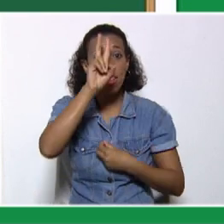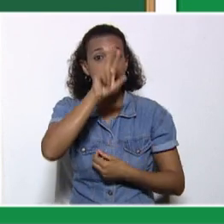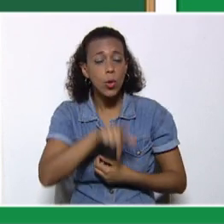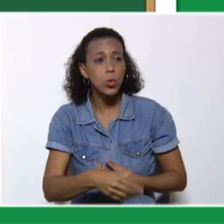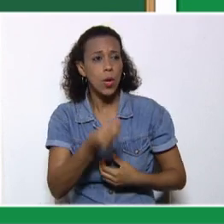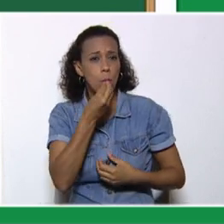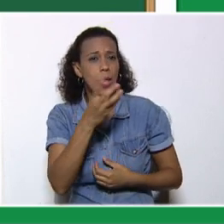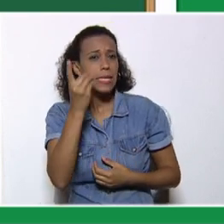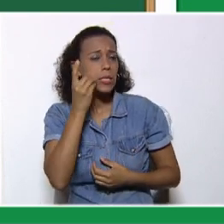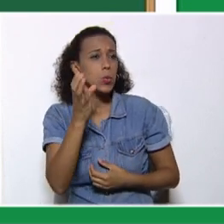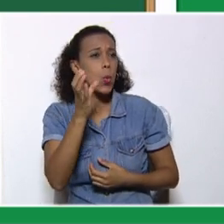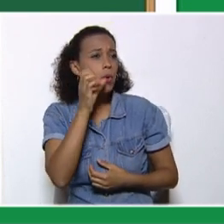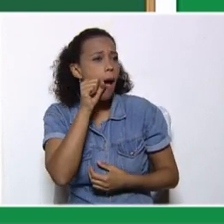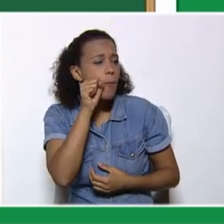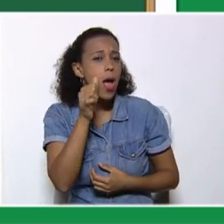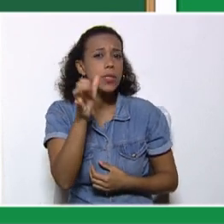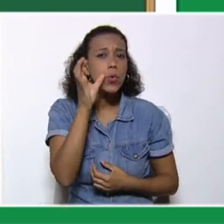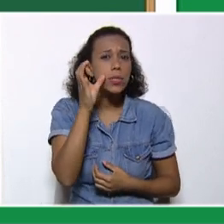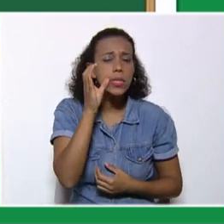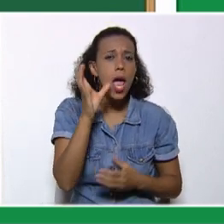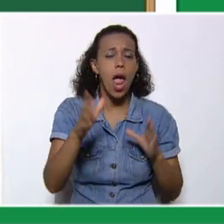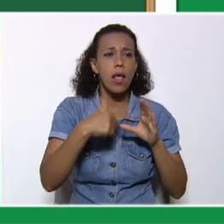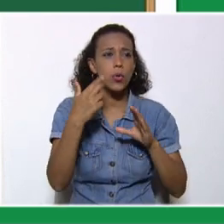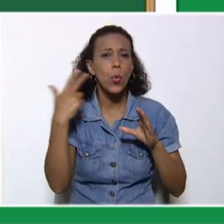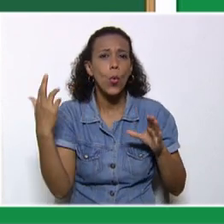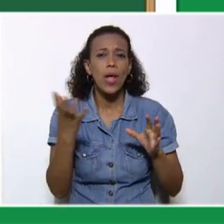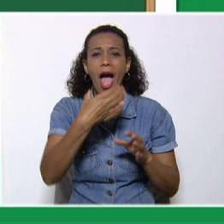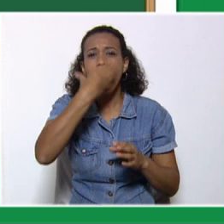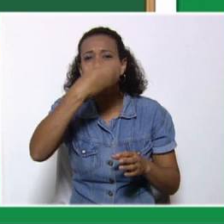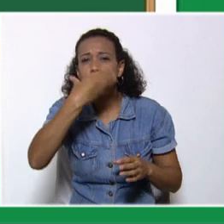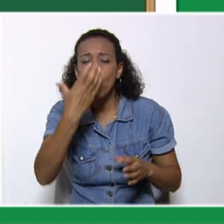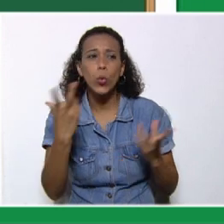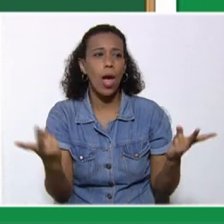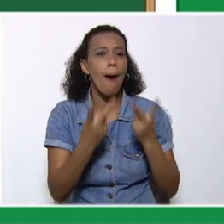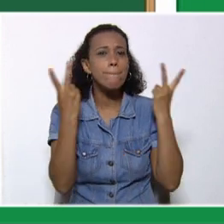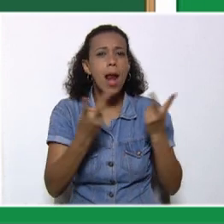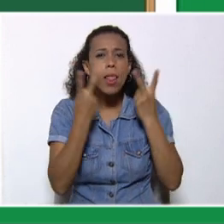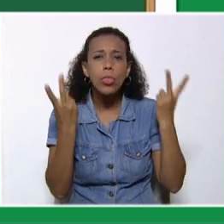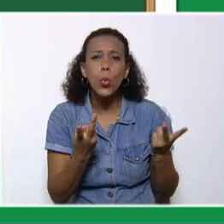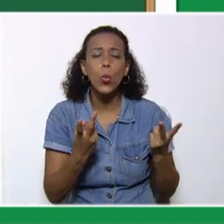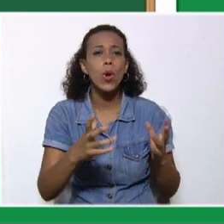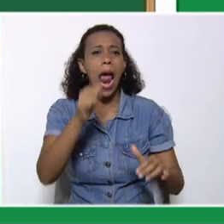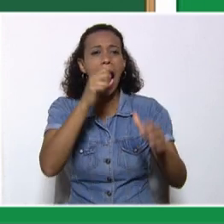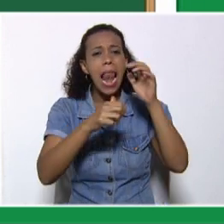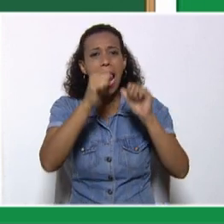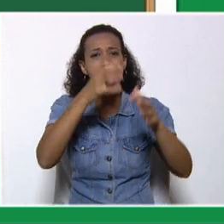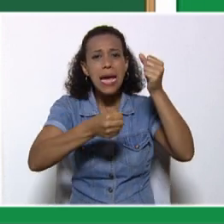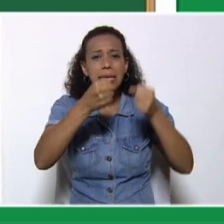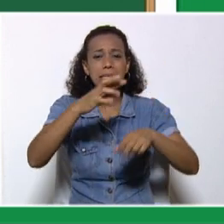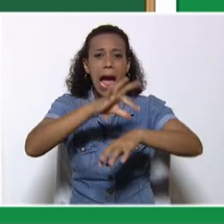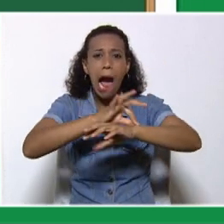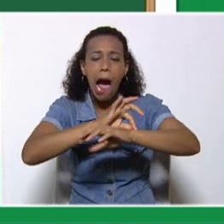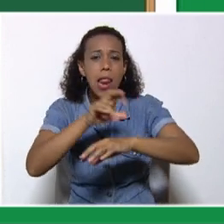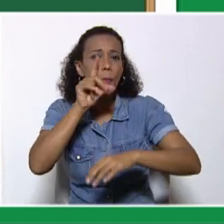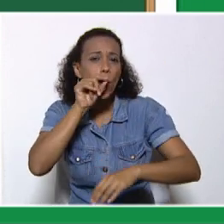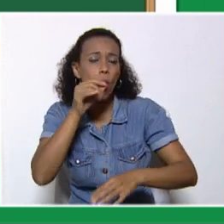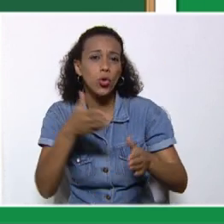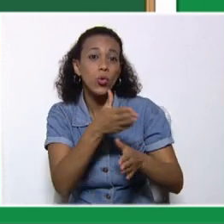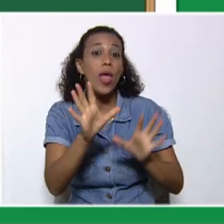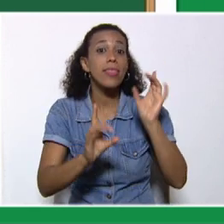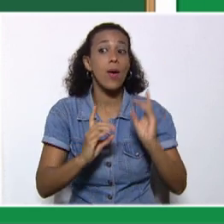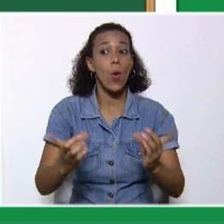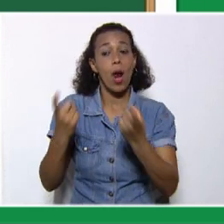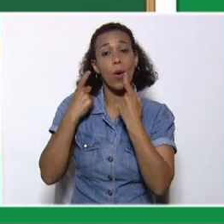alimentación balanceada y saludable de cereales, frutas, verduras, lácteos y cárnicos, según